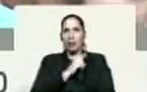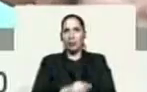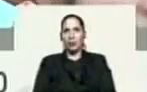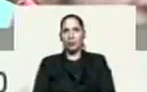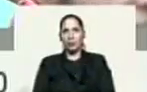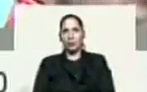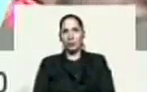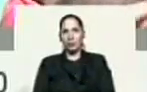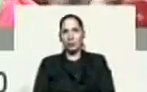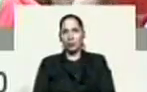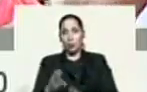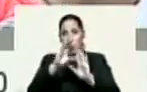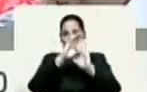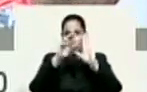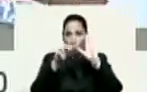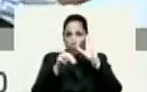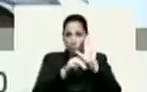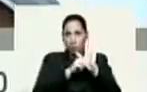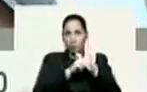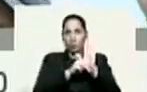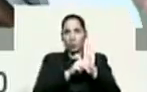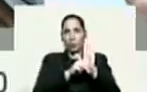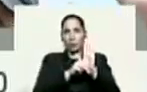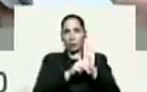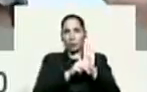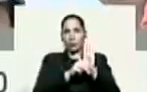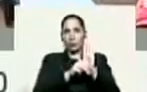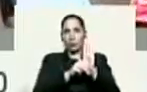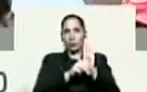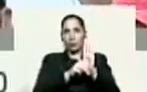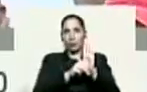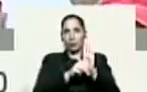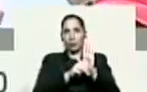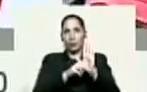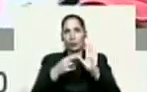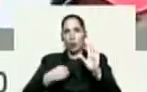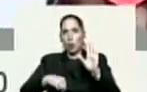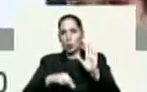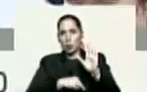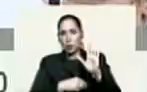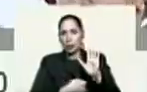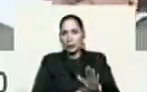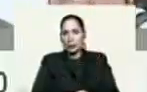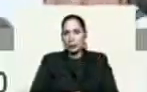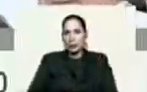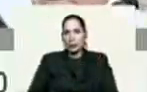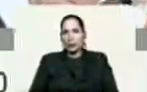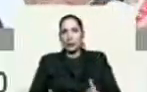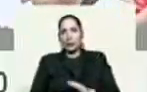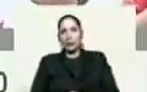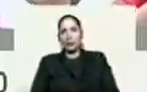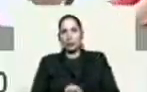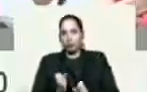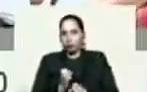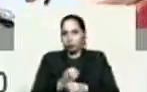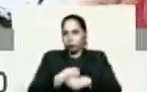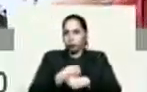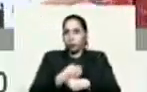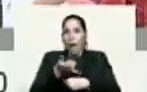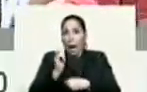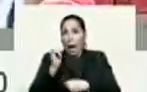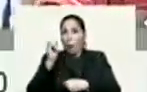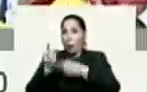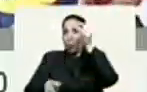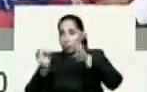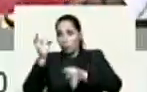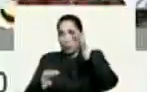Porque está en la Constitución y nosotros la respetamos. Y tragamos arena a veces. Pero aquí tiene que haber justicia algún día, ¿verdad?